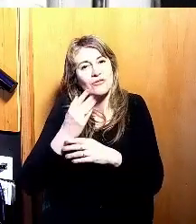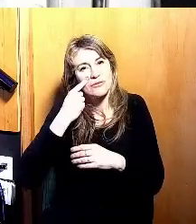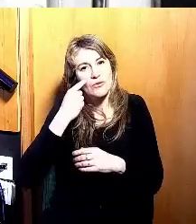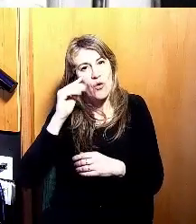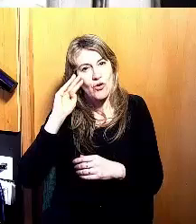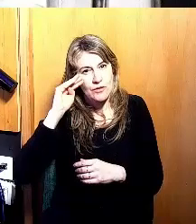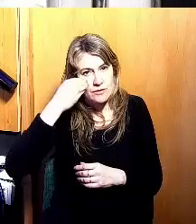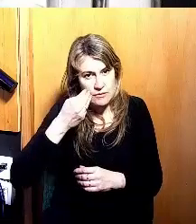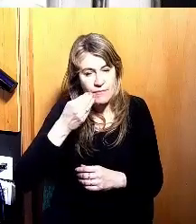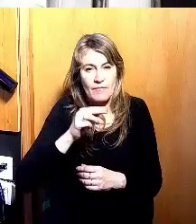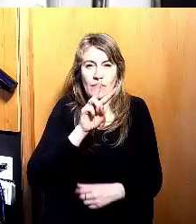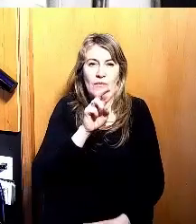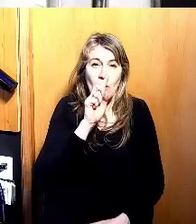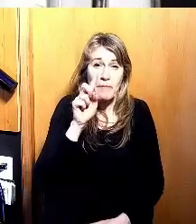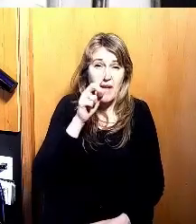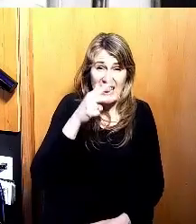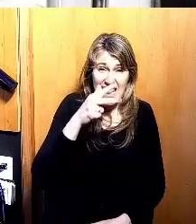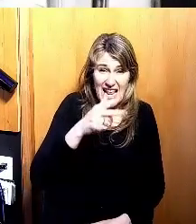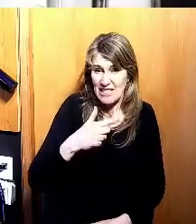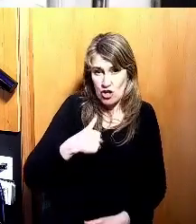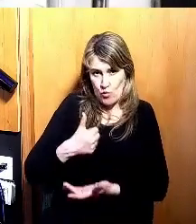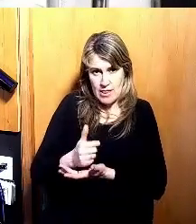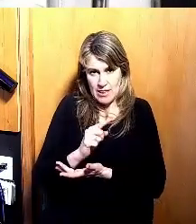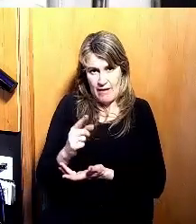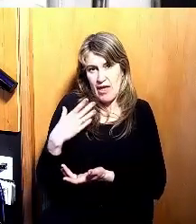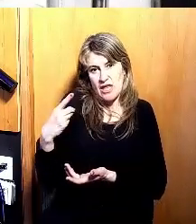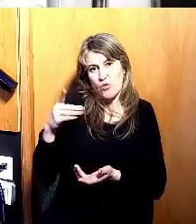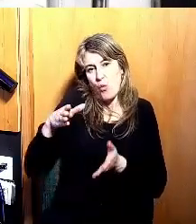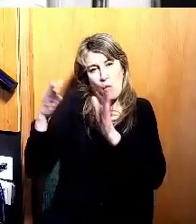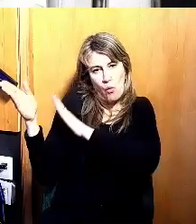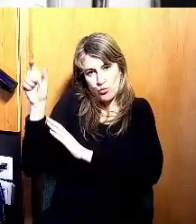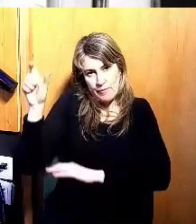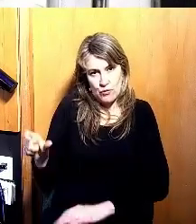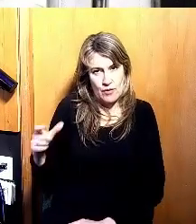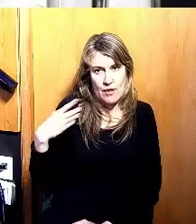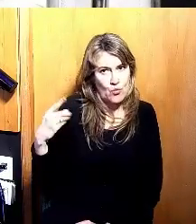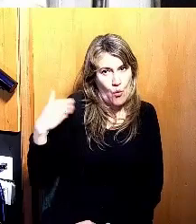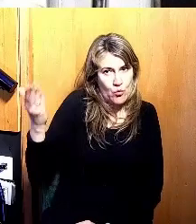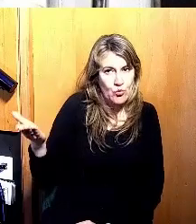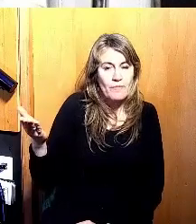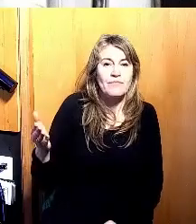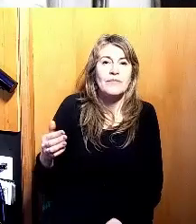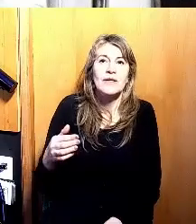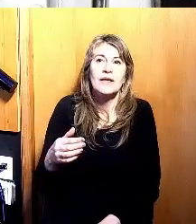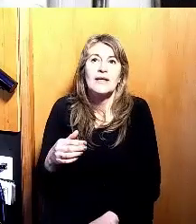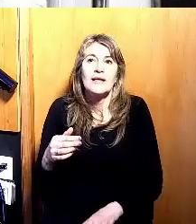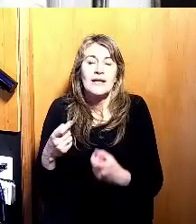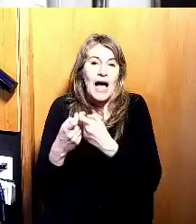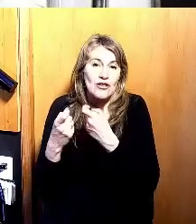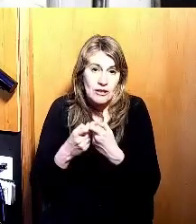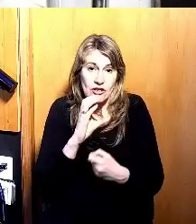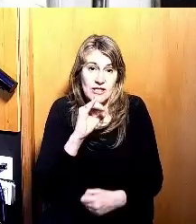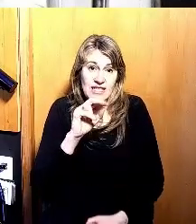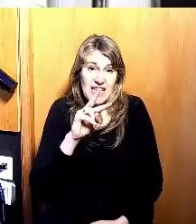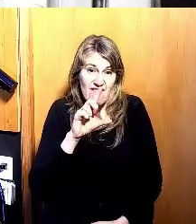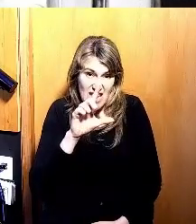En 2013 yo no estaba en la organización, había otro director y desde la Asociación Civil Data presentaron un